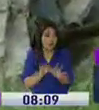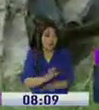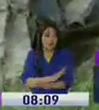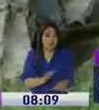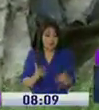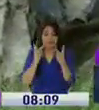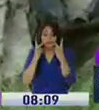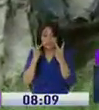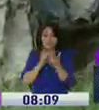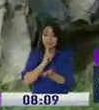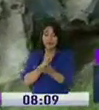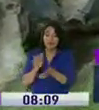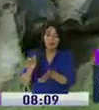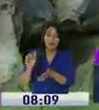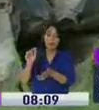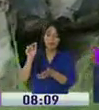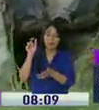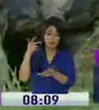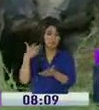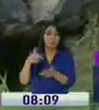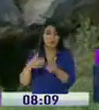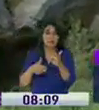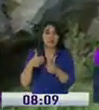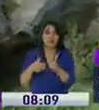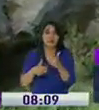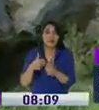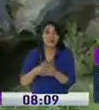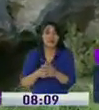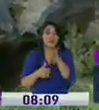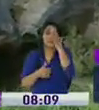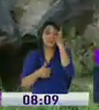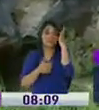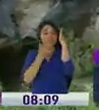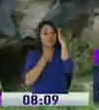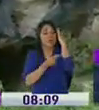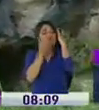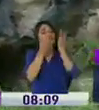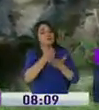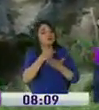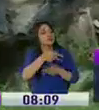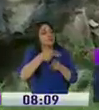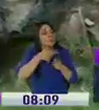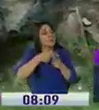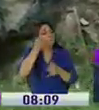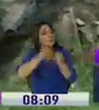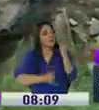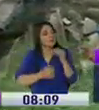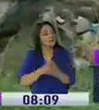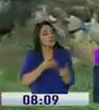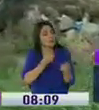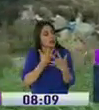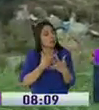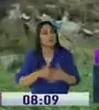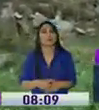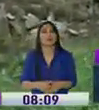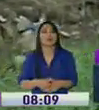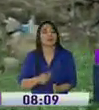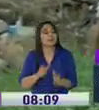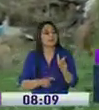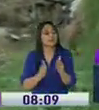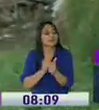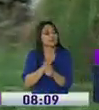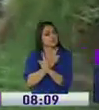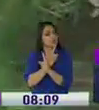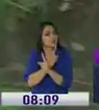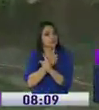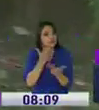ver, estas escalinatas realmente causan problemas. Buenos días, mi vecina, ayúdeme con su nombre y apellido. Cuéntame aquí, personas con discapacidad tal